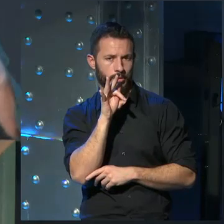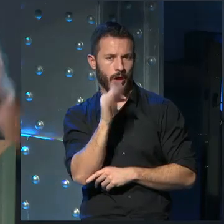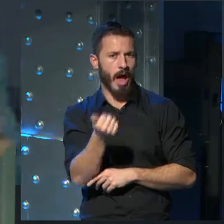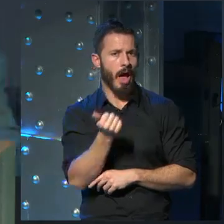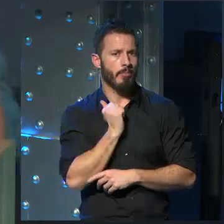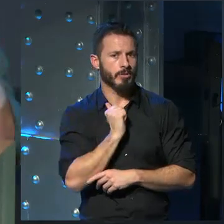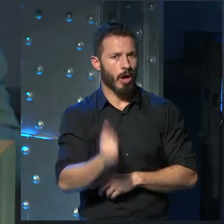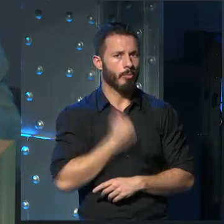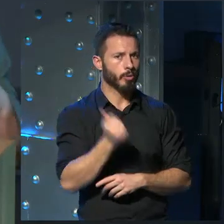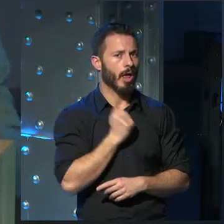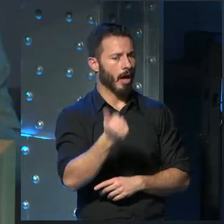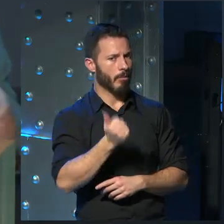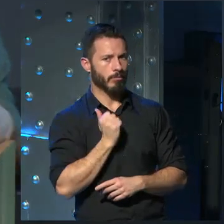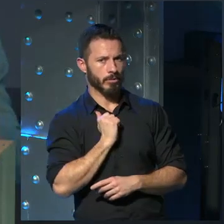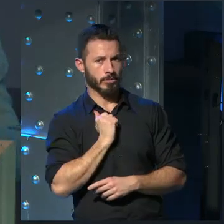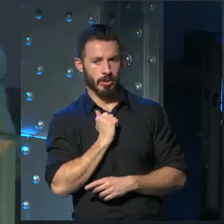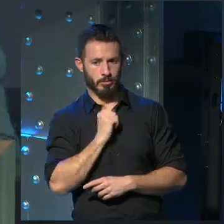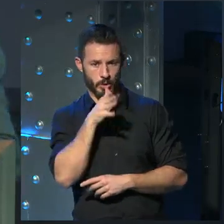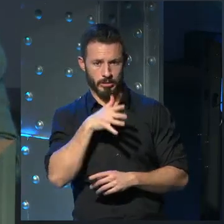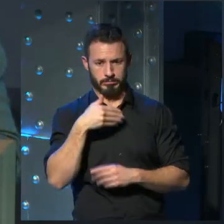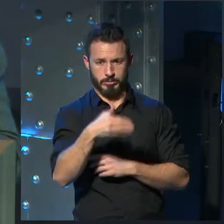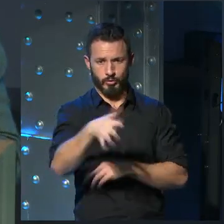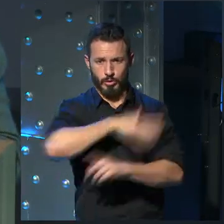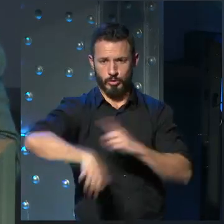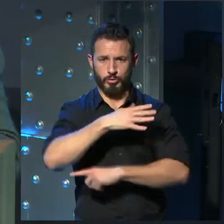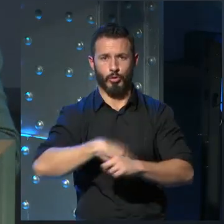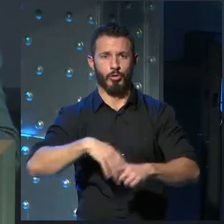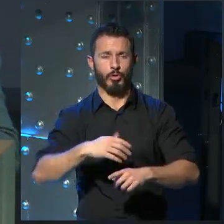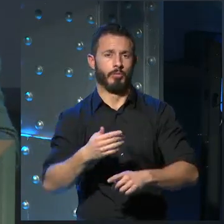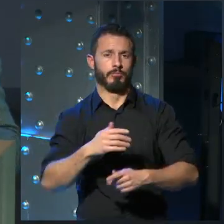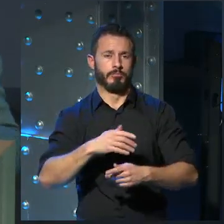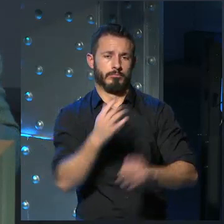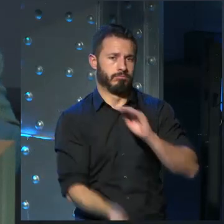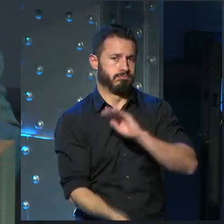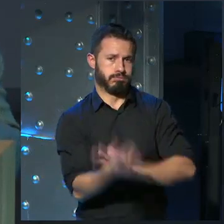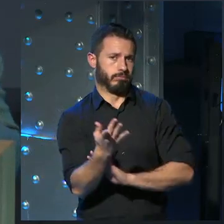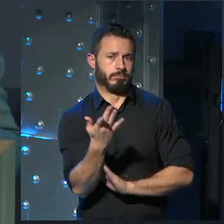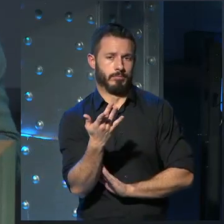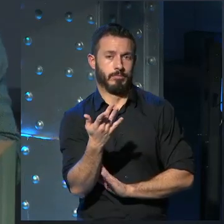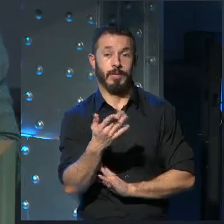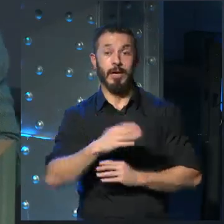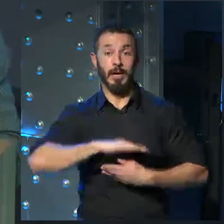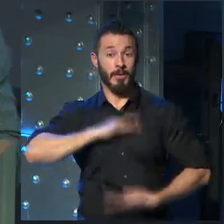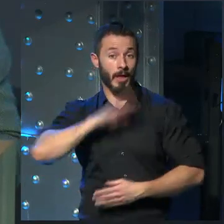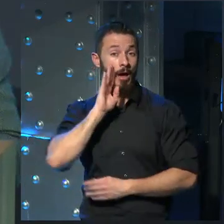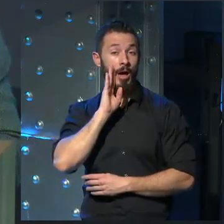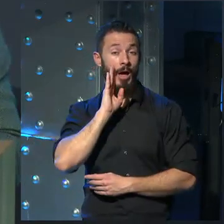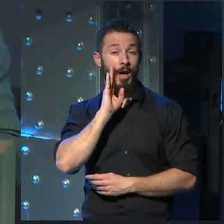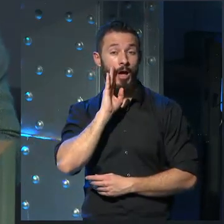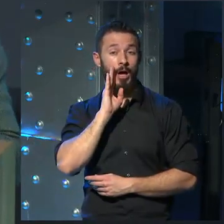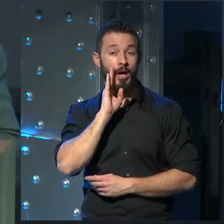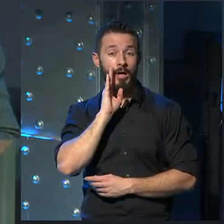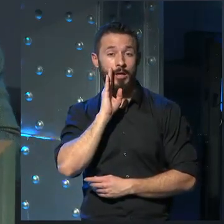las oportunidades que se van a generar en nuestro entorno. Esas capacidades se aplican a